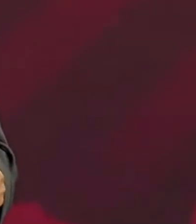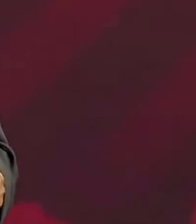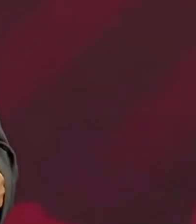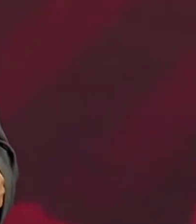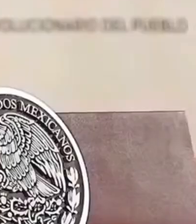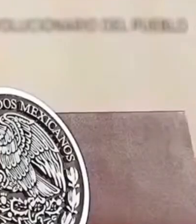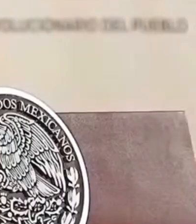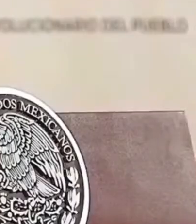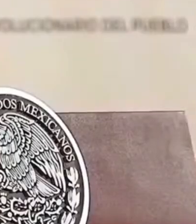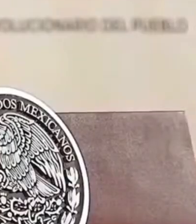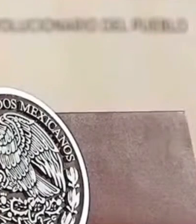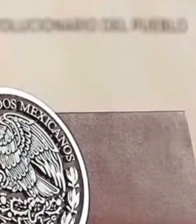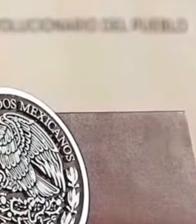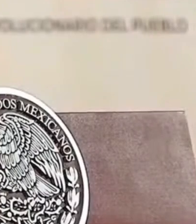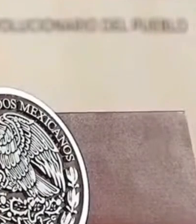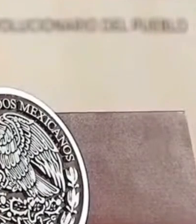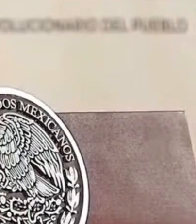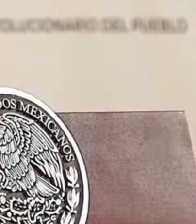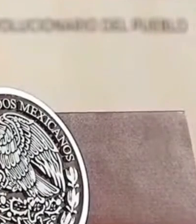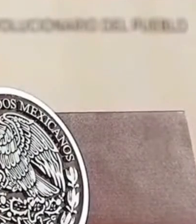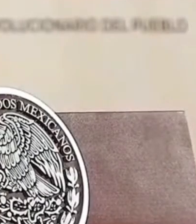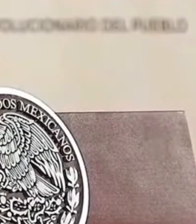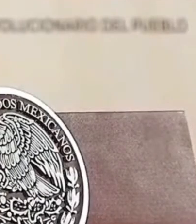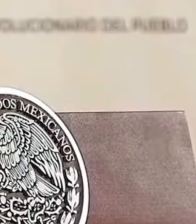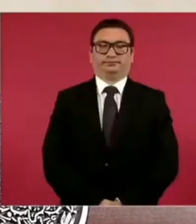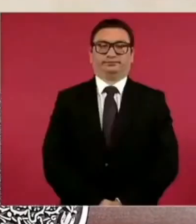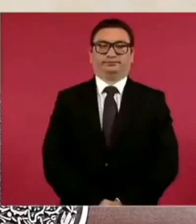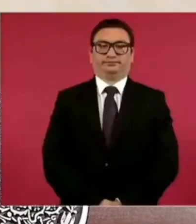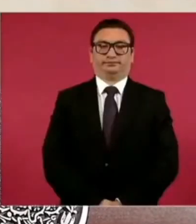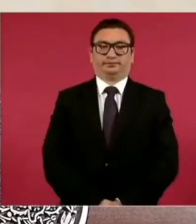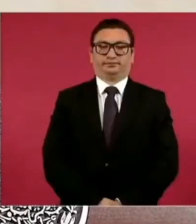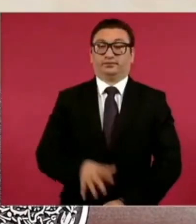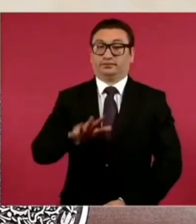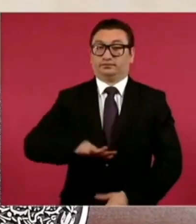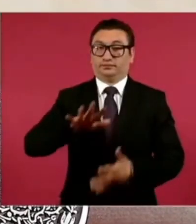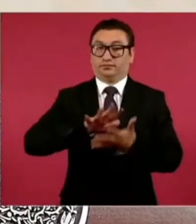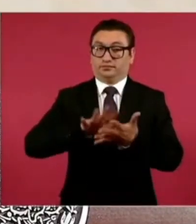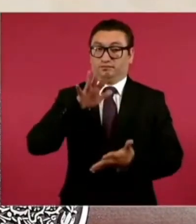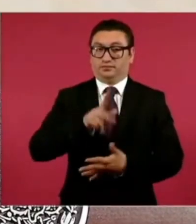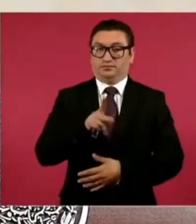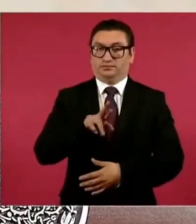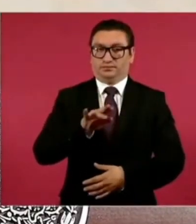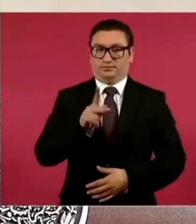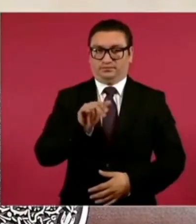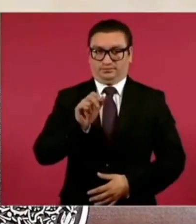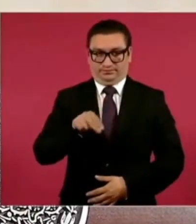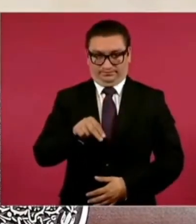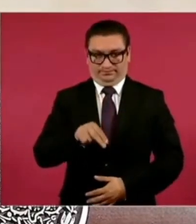PRI y del PAN.